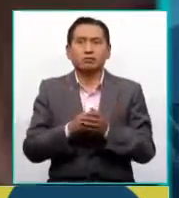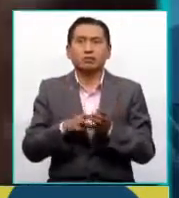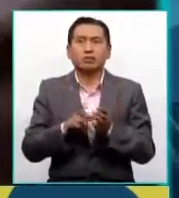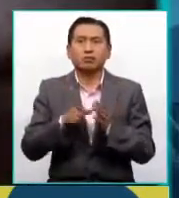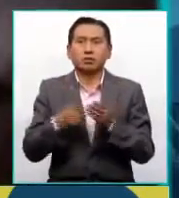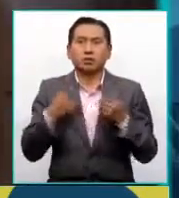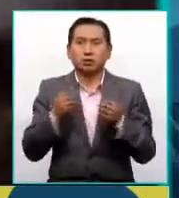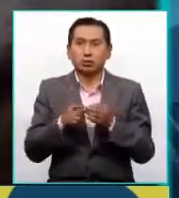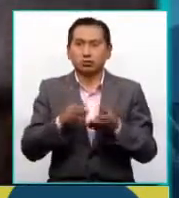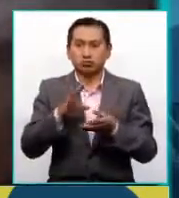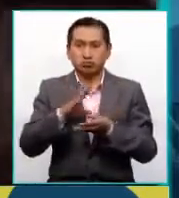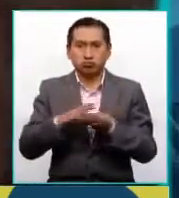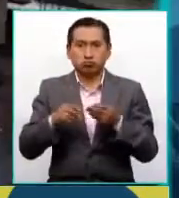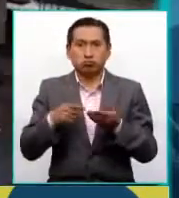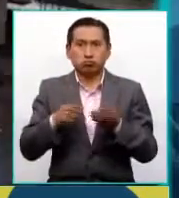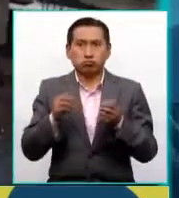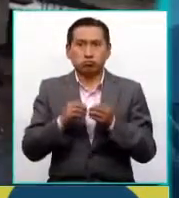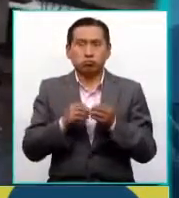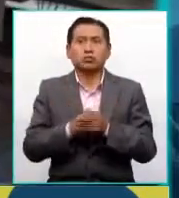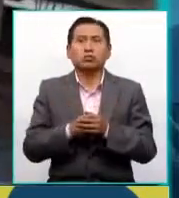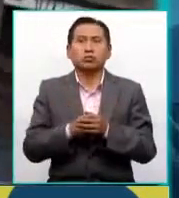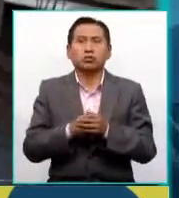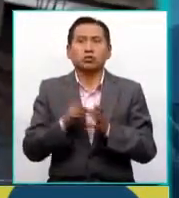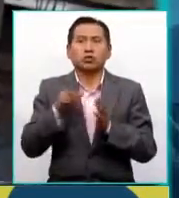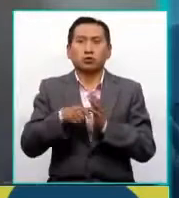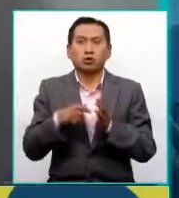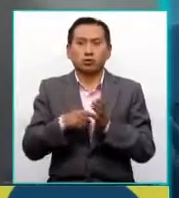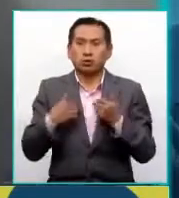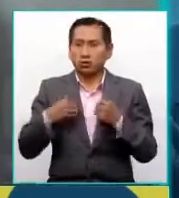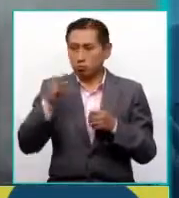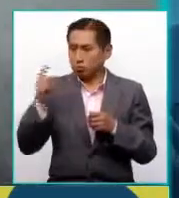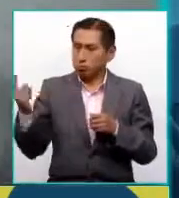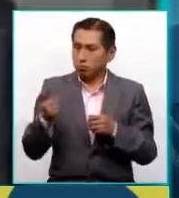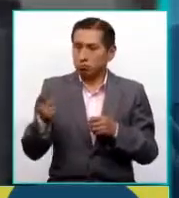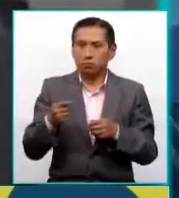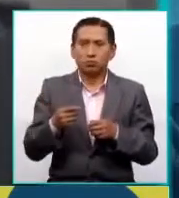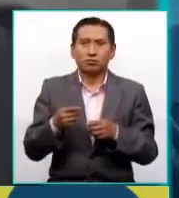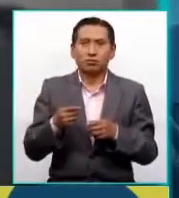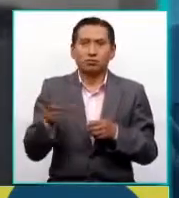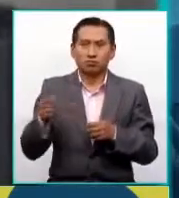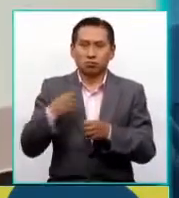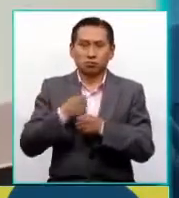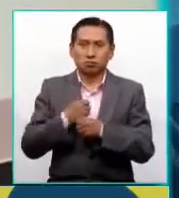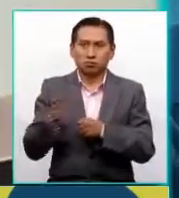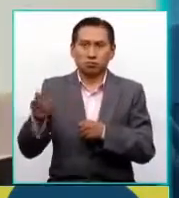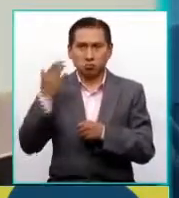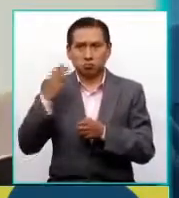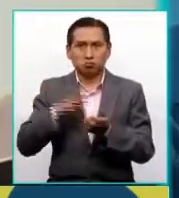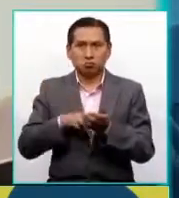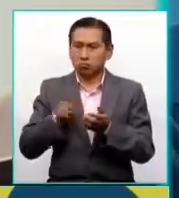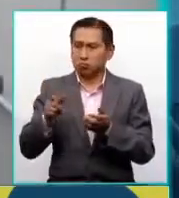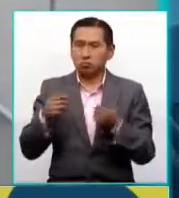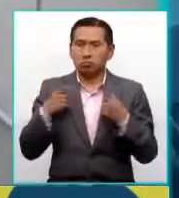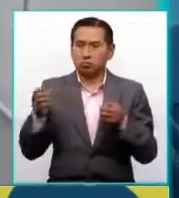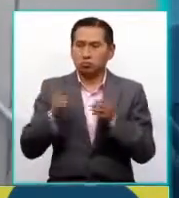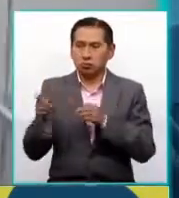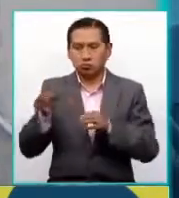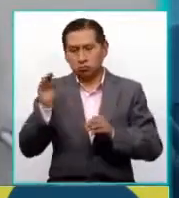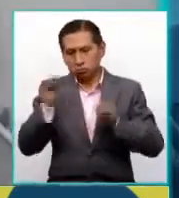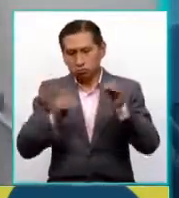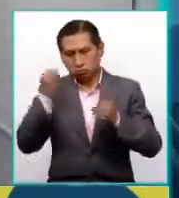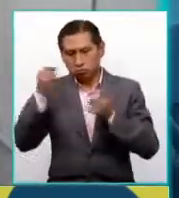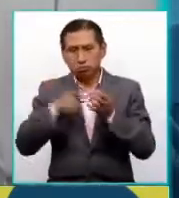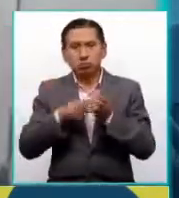creando la historia. Y después llegó un productor que se llama Chuntu, quien fue dándole forma